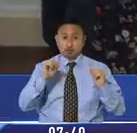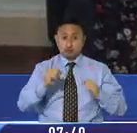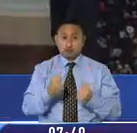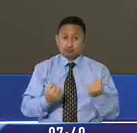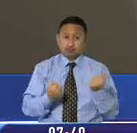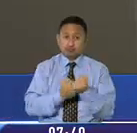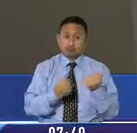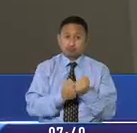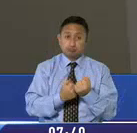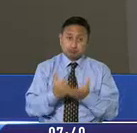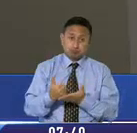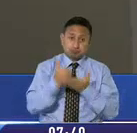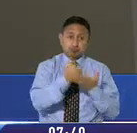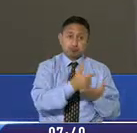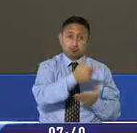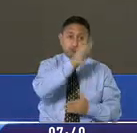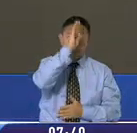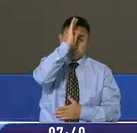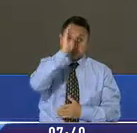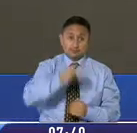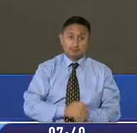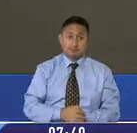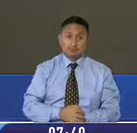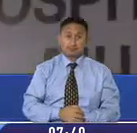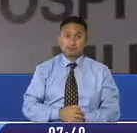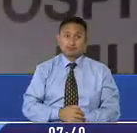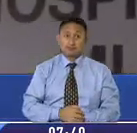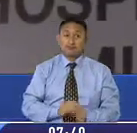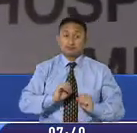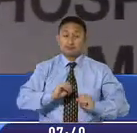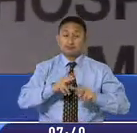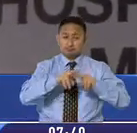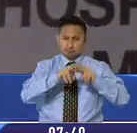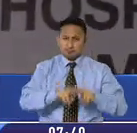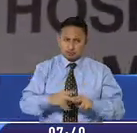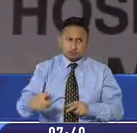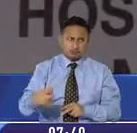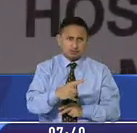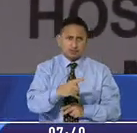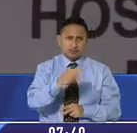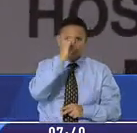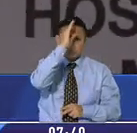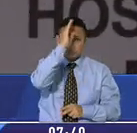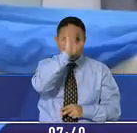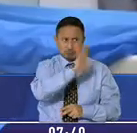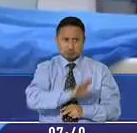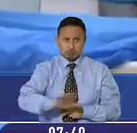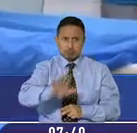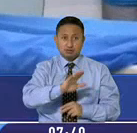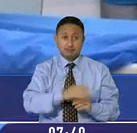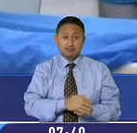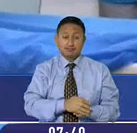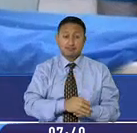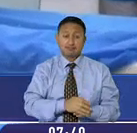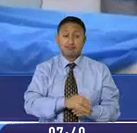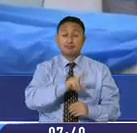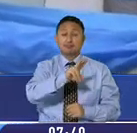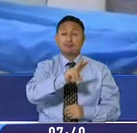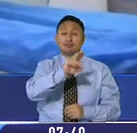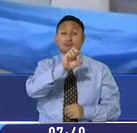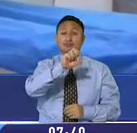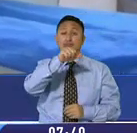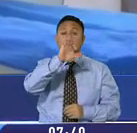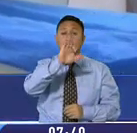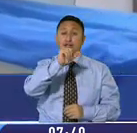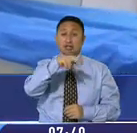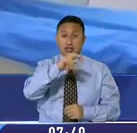su respuesta hospitalaria. Esto luego de recorrer las instalaciones. En Ventanas hizo un llamado de atención